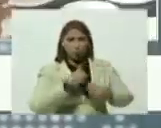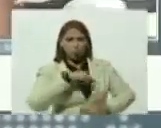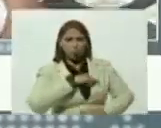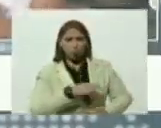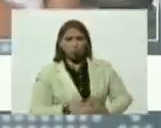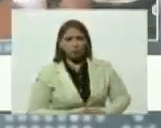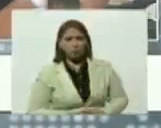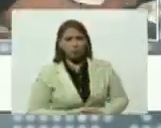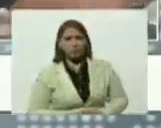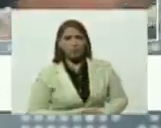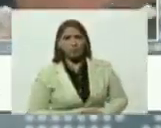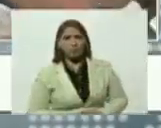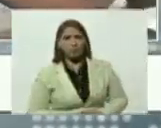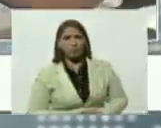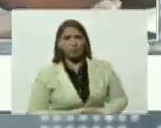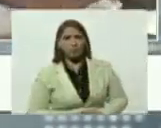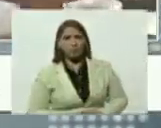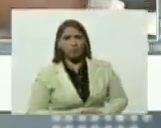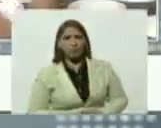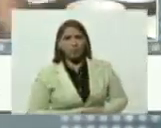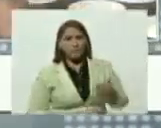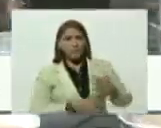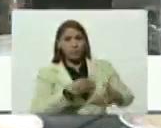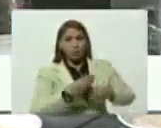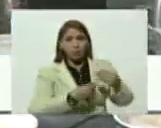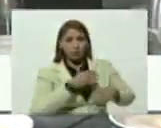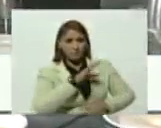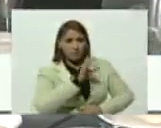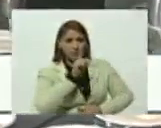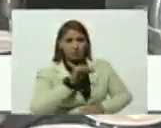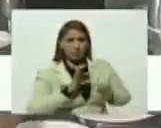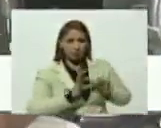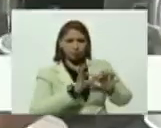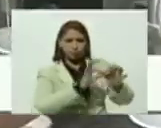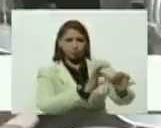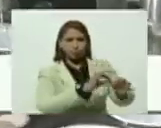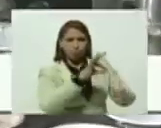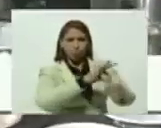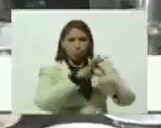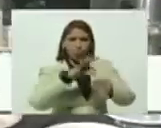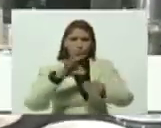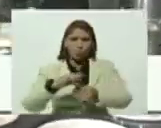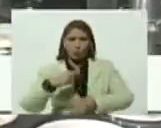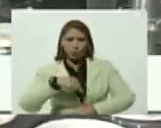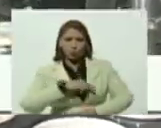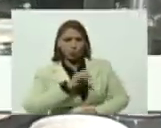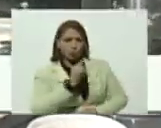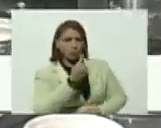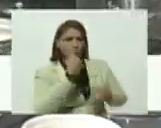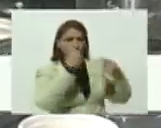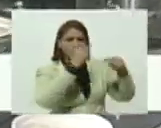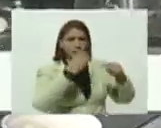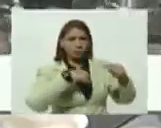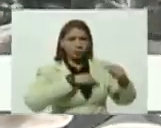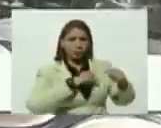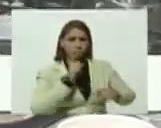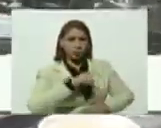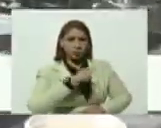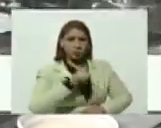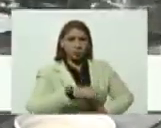la juventud, que vamos a hacer patria y vamos a seguir consolidando la economía. Nosotros en la primera fase vamos a